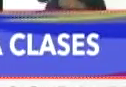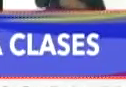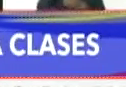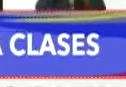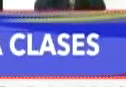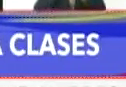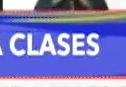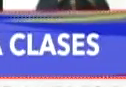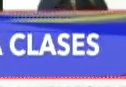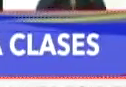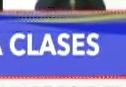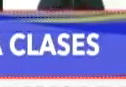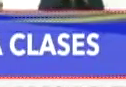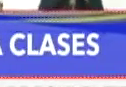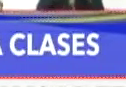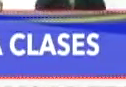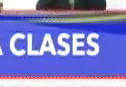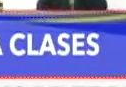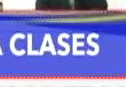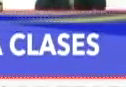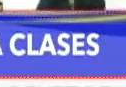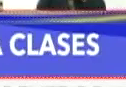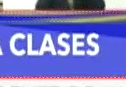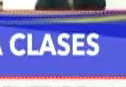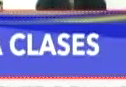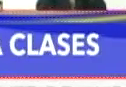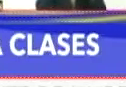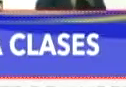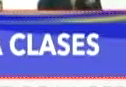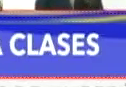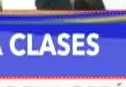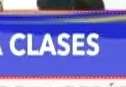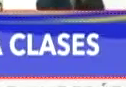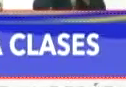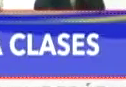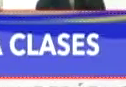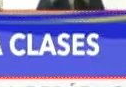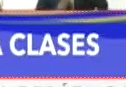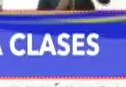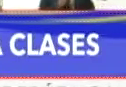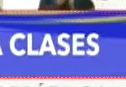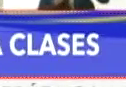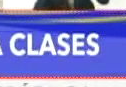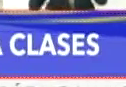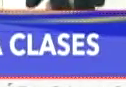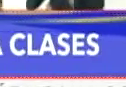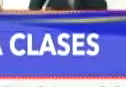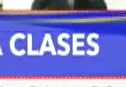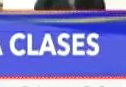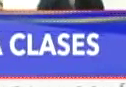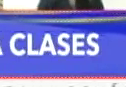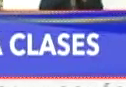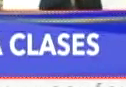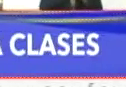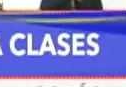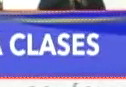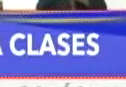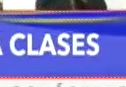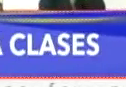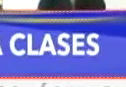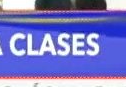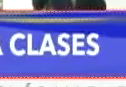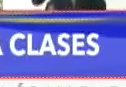barrio nuevo barrio tricolor no está asignando los equipos por él y se está preparando a los equipos sobre todo hijos del primer nivel